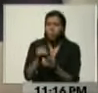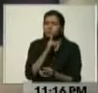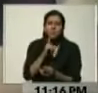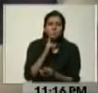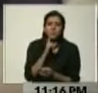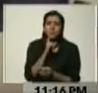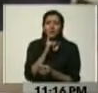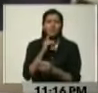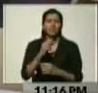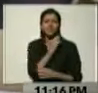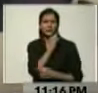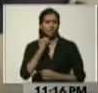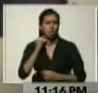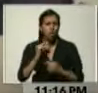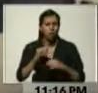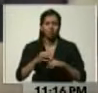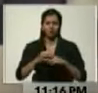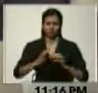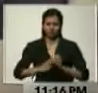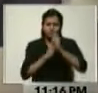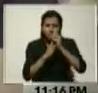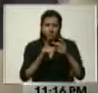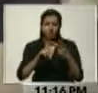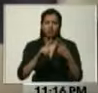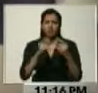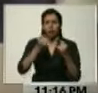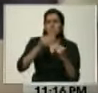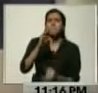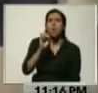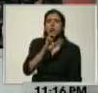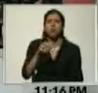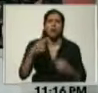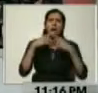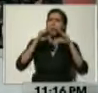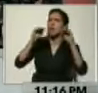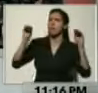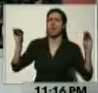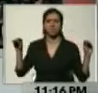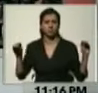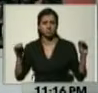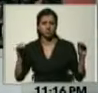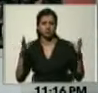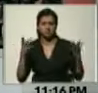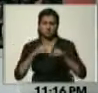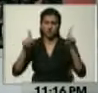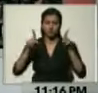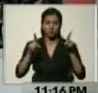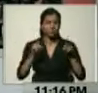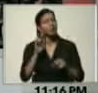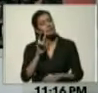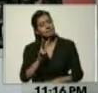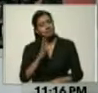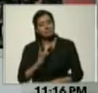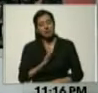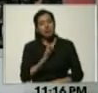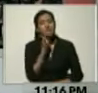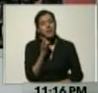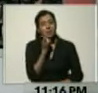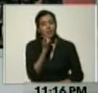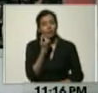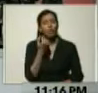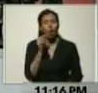Urosa y Porra, que hablan tanto. No, Lucre está enfermo, ¿vale? Lamentamos mucho que esté enfermo. Nosotros queremos que viva